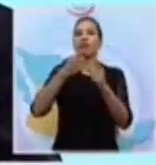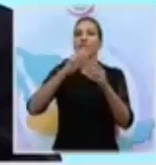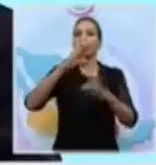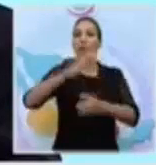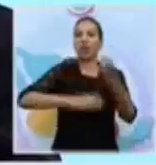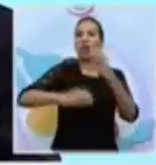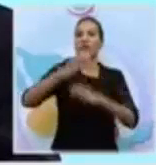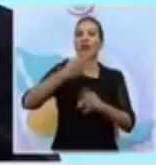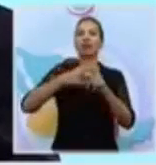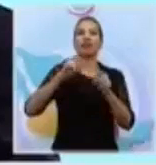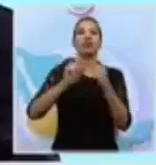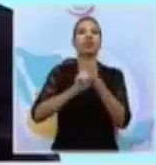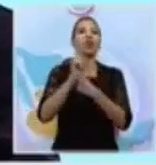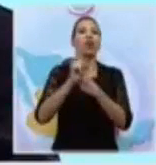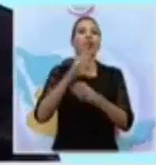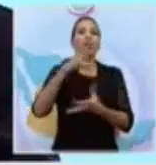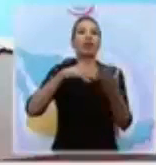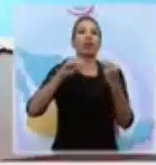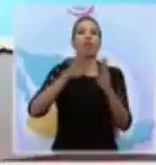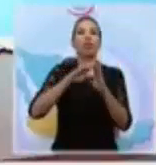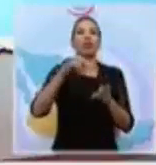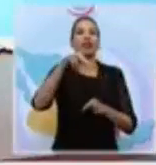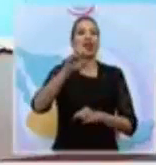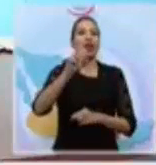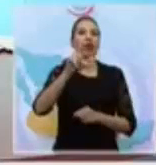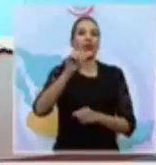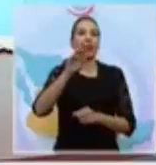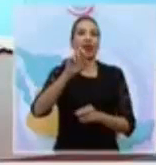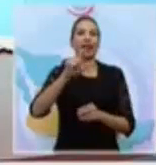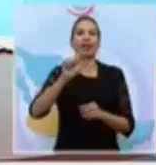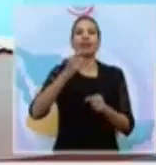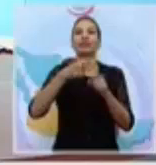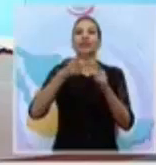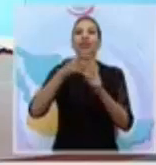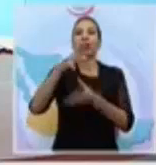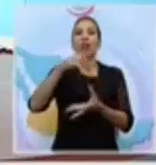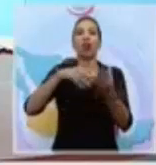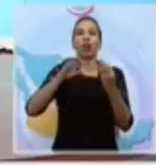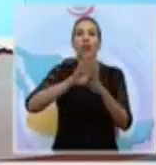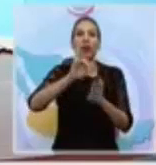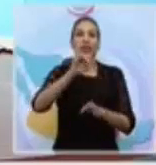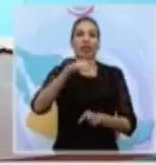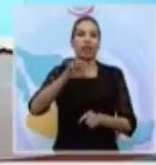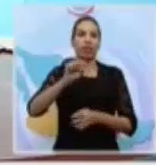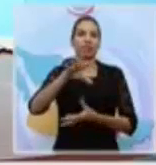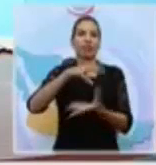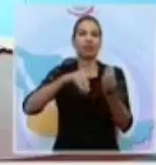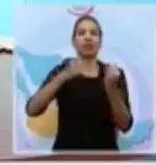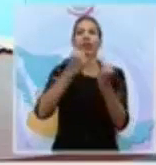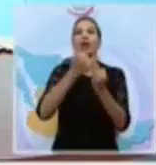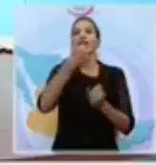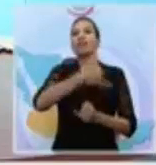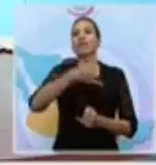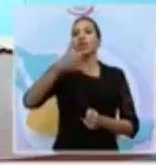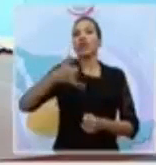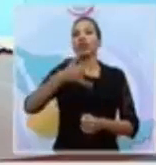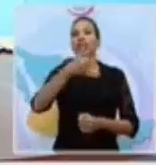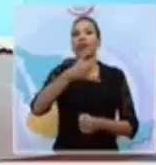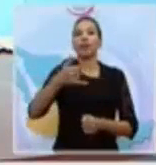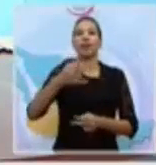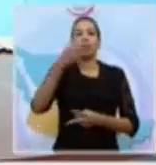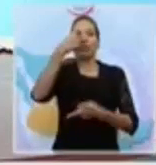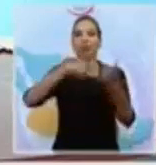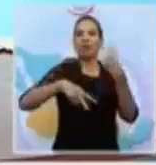la tecnocracia neoliberal gobernante que los pagos patronales de seguridad social y del Infonavit constituyen un